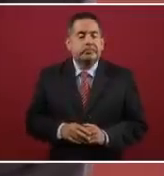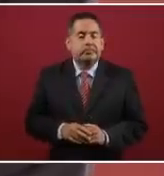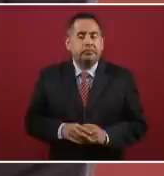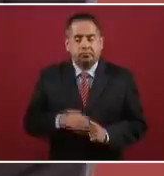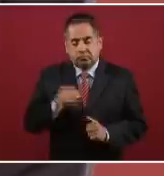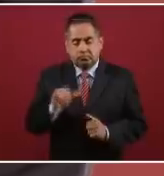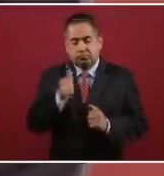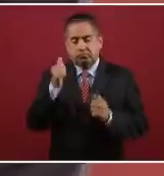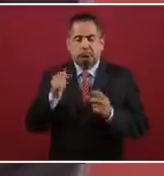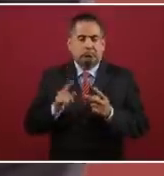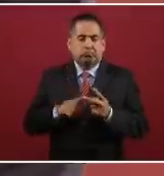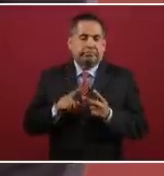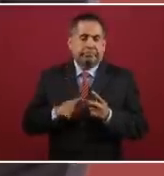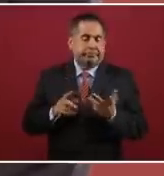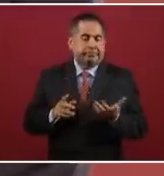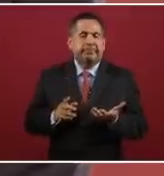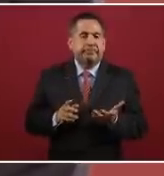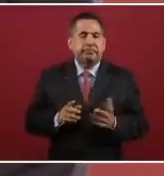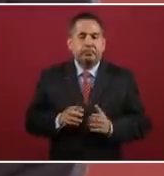otros